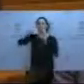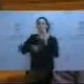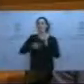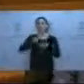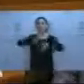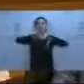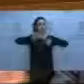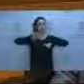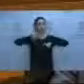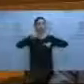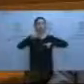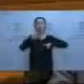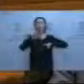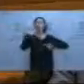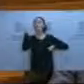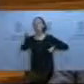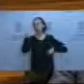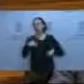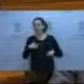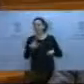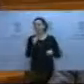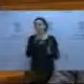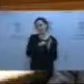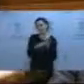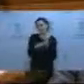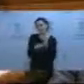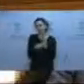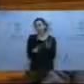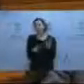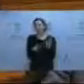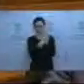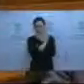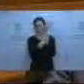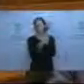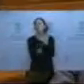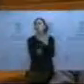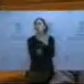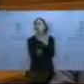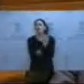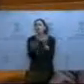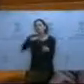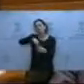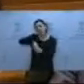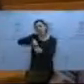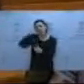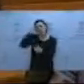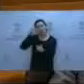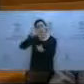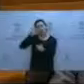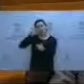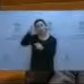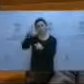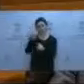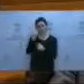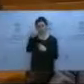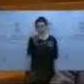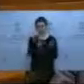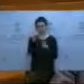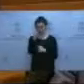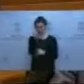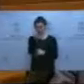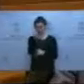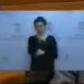no la tienen? Hablábamos antes de nuevas tecnologías. ¿Qué nuevas tecnologías hay en las escuelas rurales? ¿Hay conexión wifi en todas ellas?